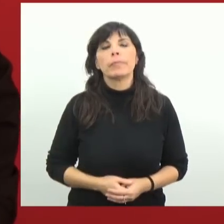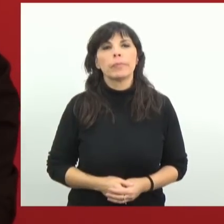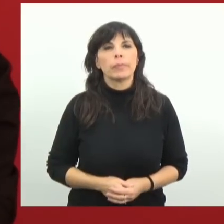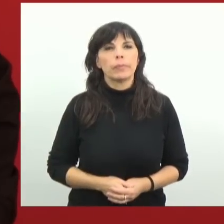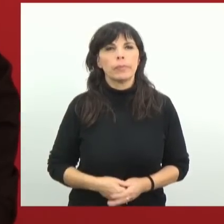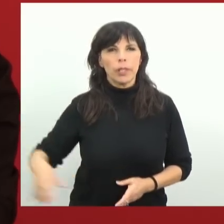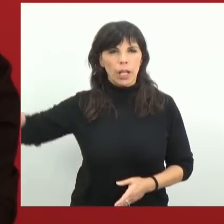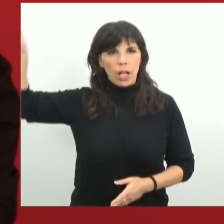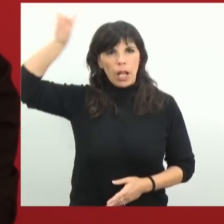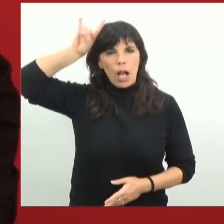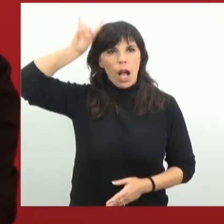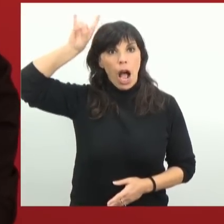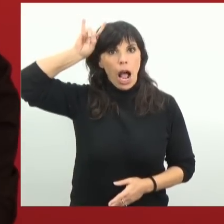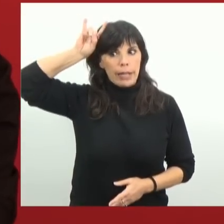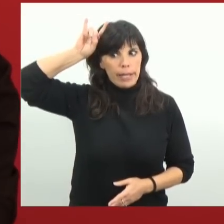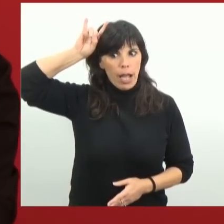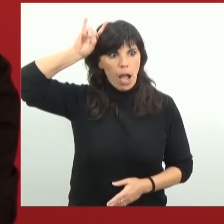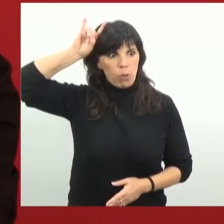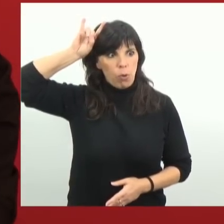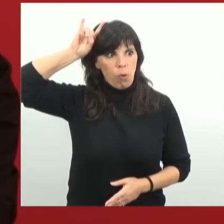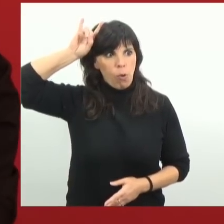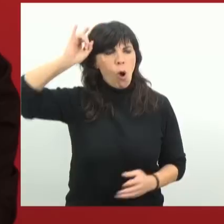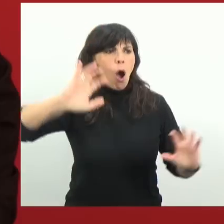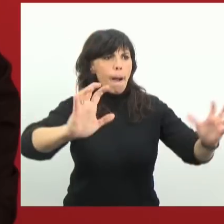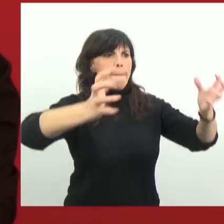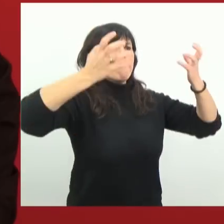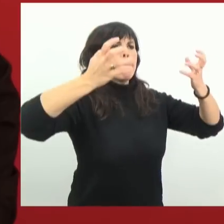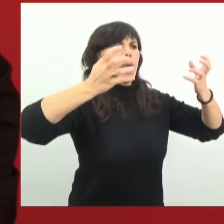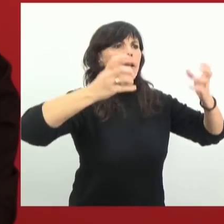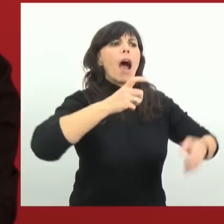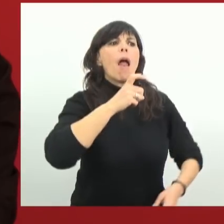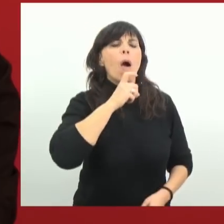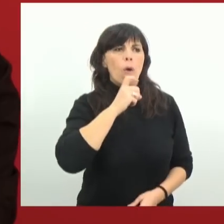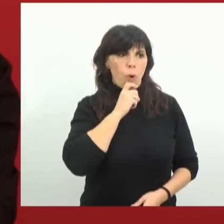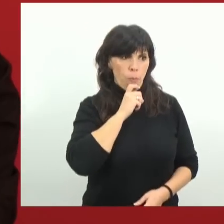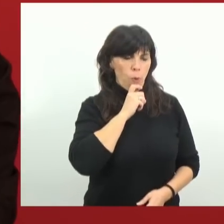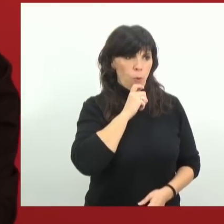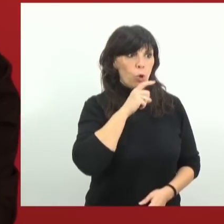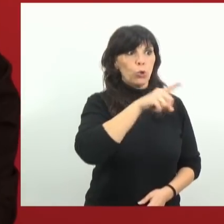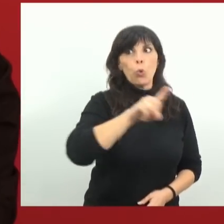que al diablo no lo vas a vencer porque le vas a decir: yo he soñado.